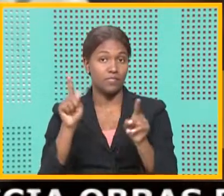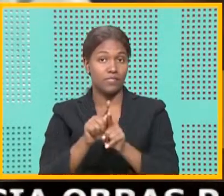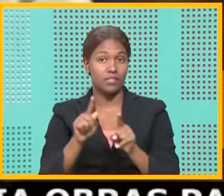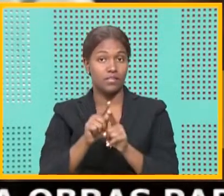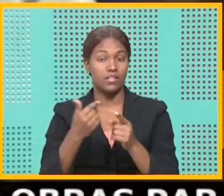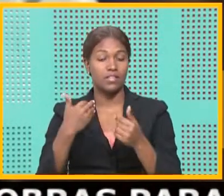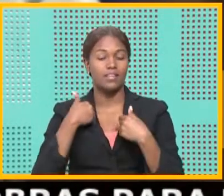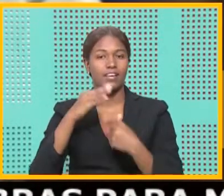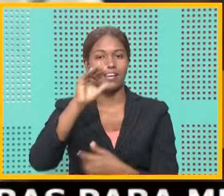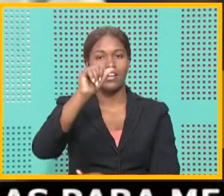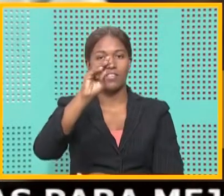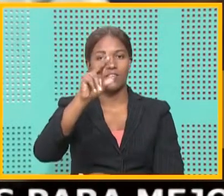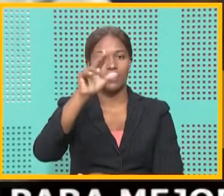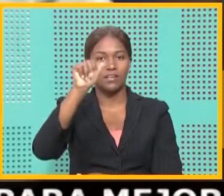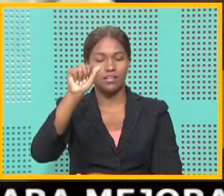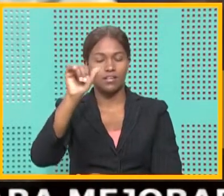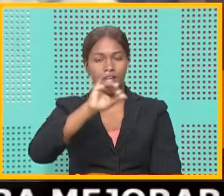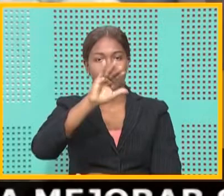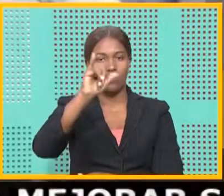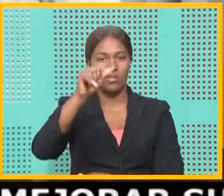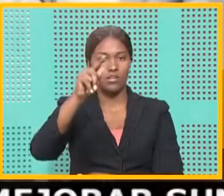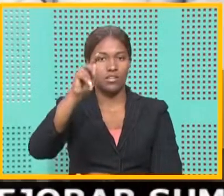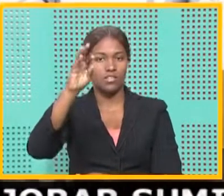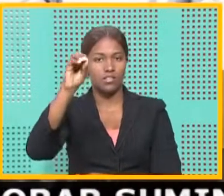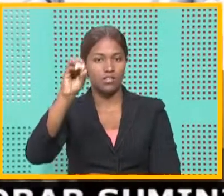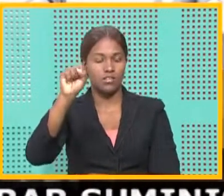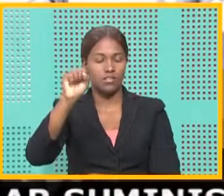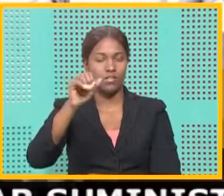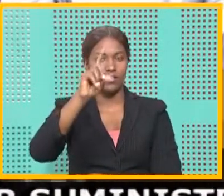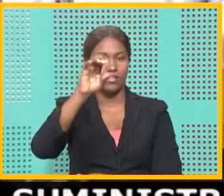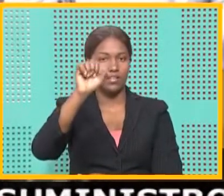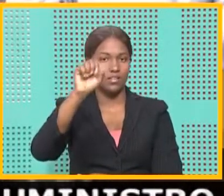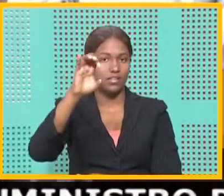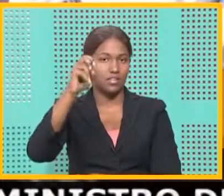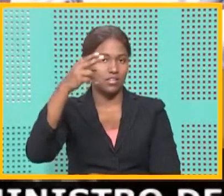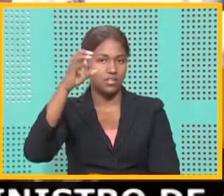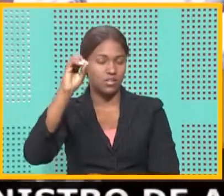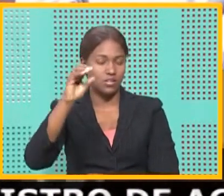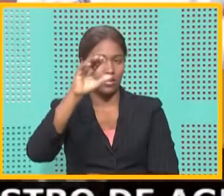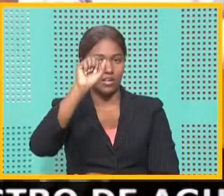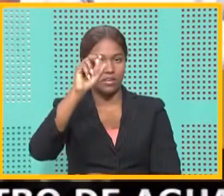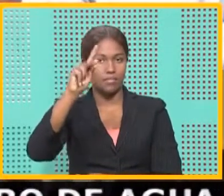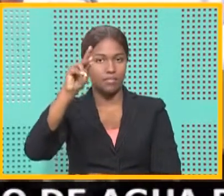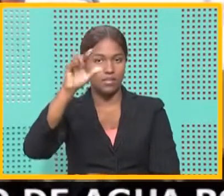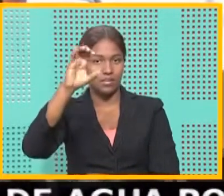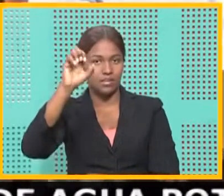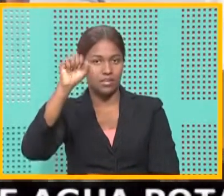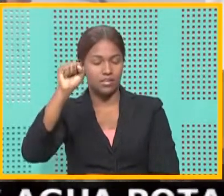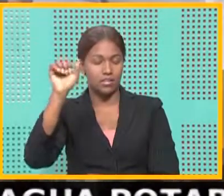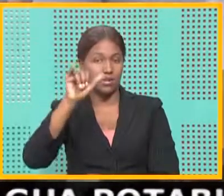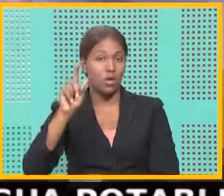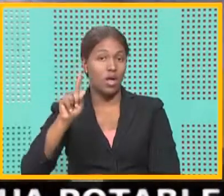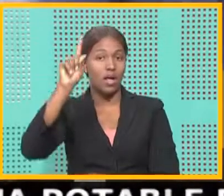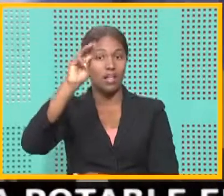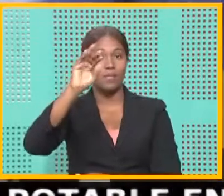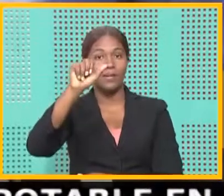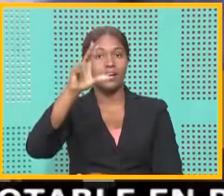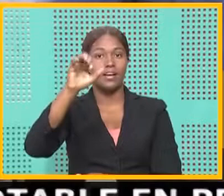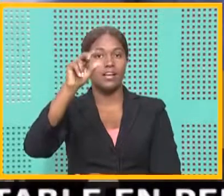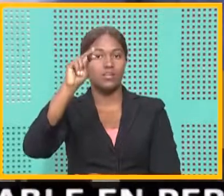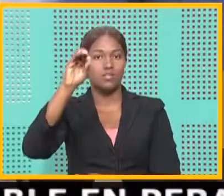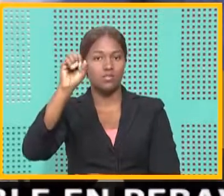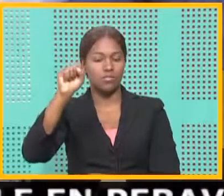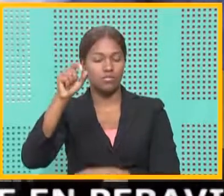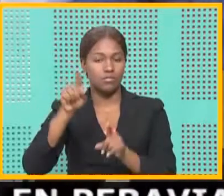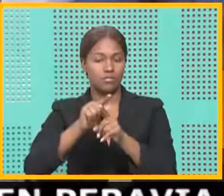La Cabría, Los Cajuelitos, El Desecho, Arroyo Salado, Los Campeches, Río Arriba y Alto de los Marcanos. Además,